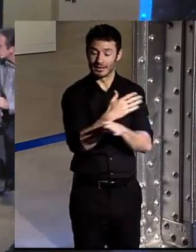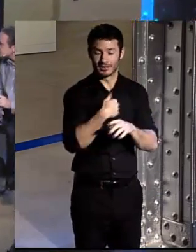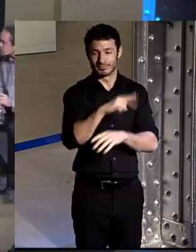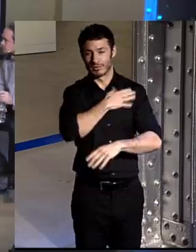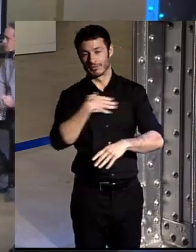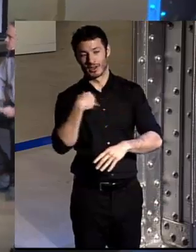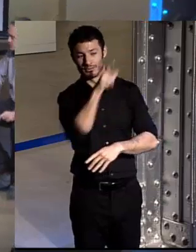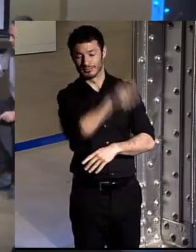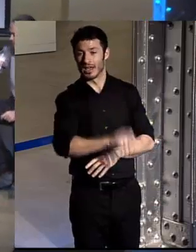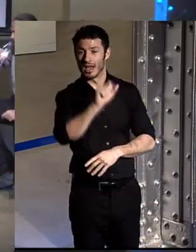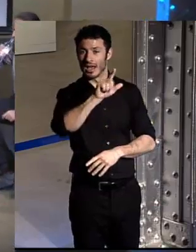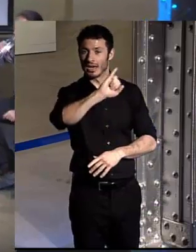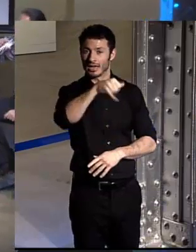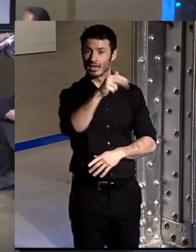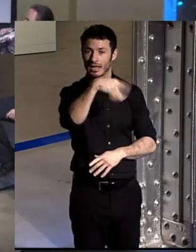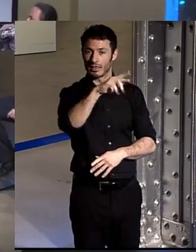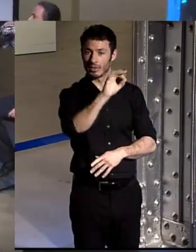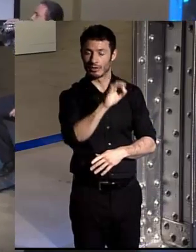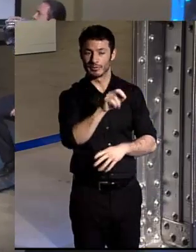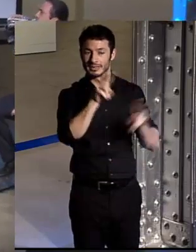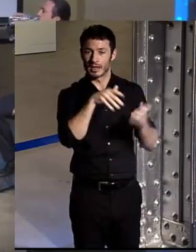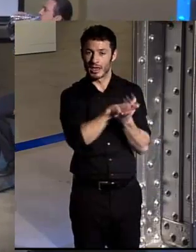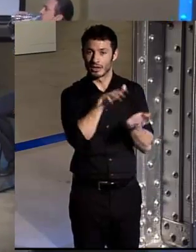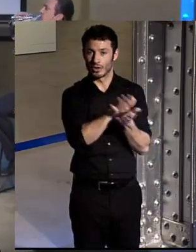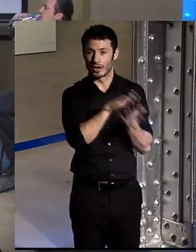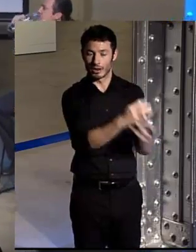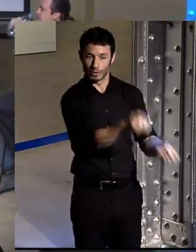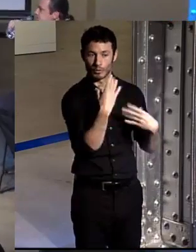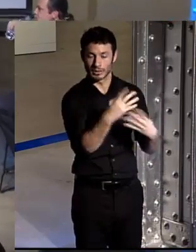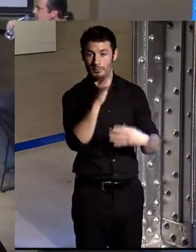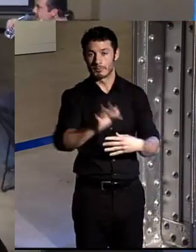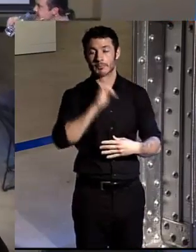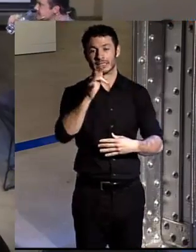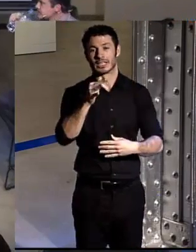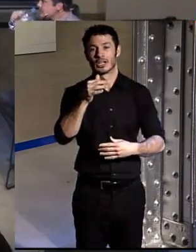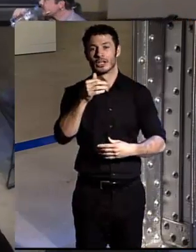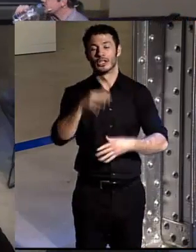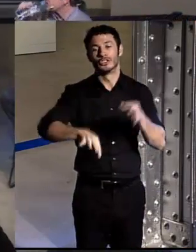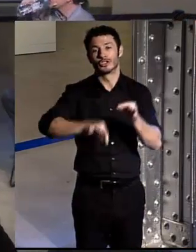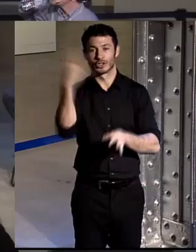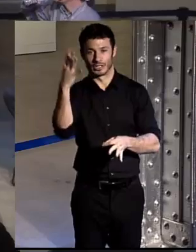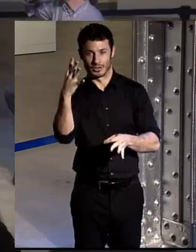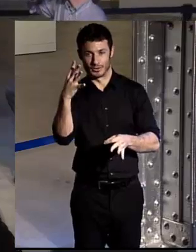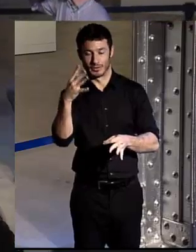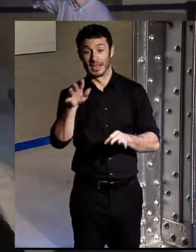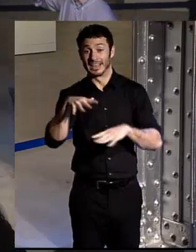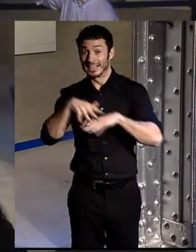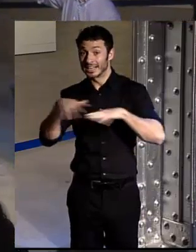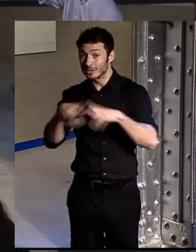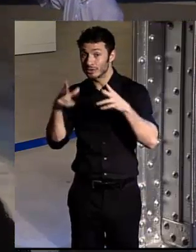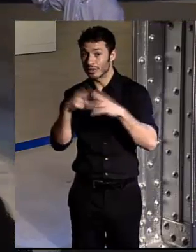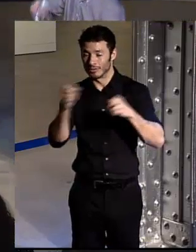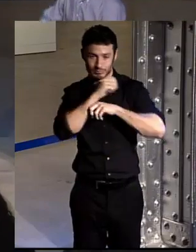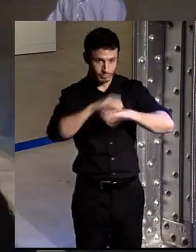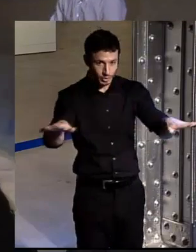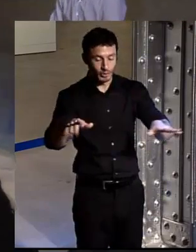contara un poco más sobre la editorial y que hiciera el sorteo que hemos anunciado en redes sociales para que 3 de vosotros se lleven un lote de